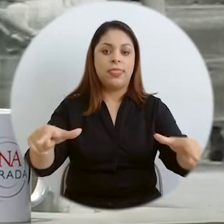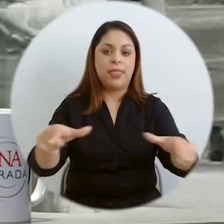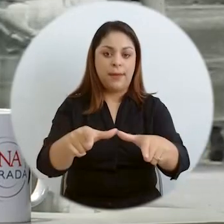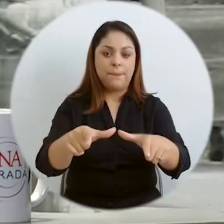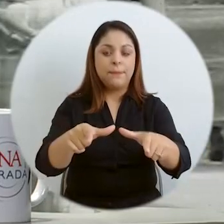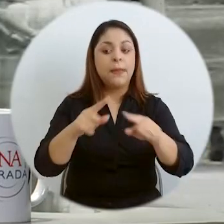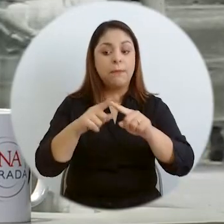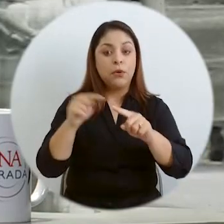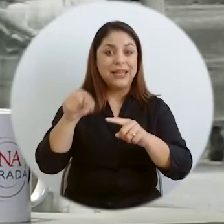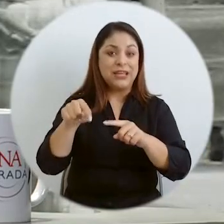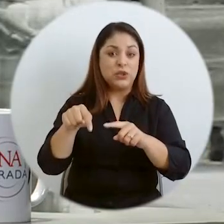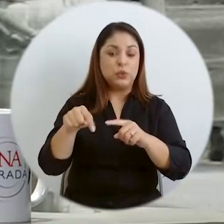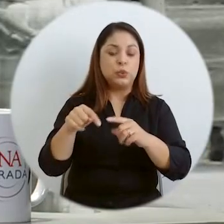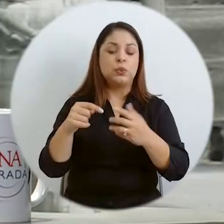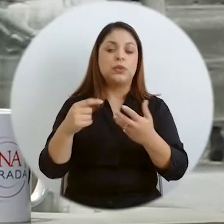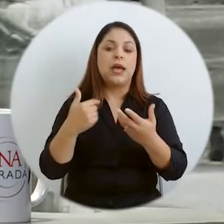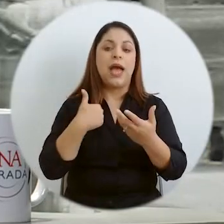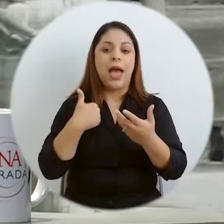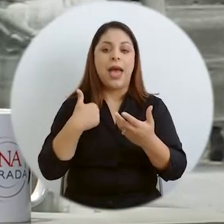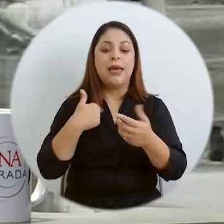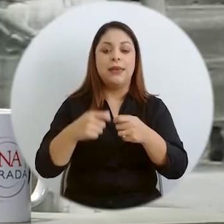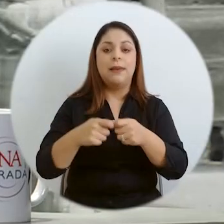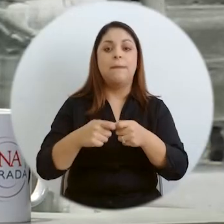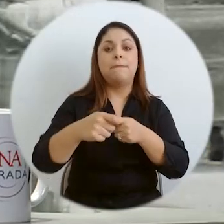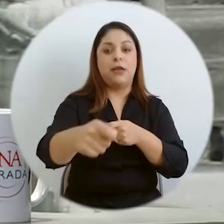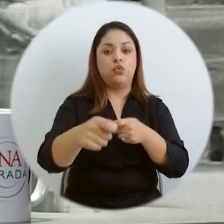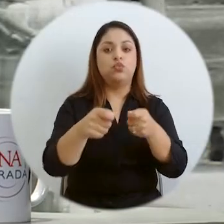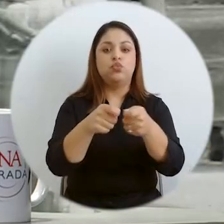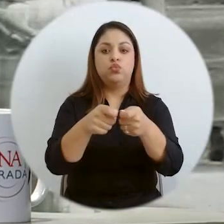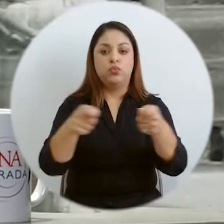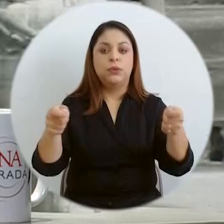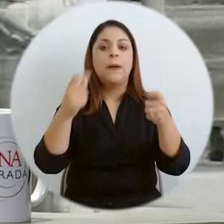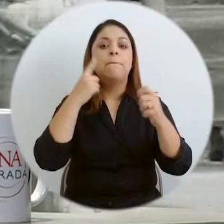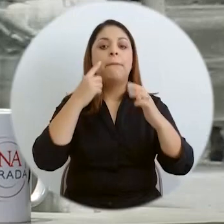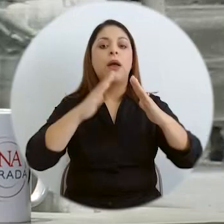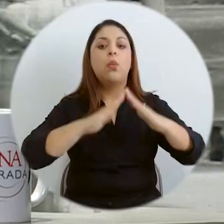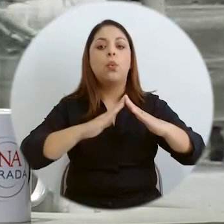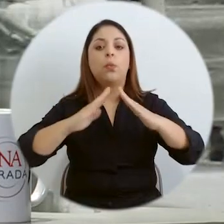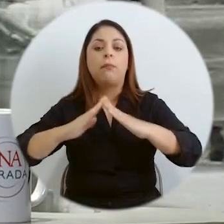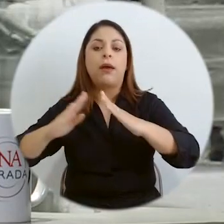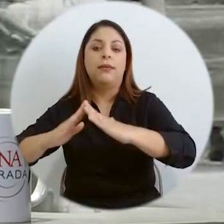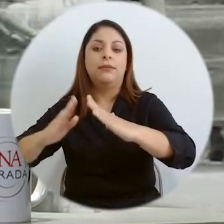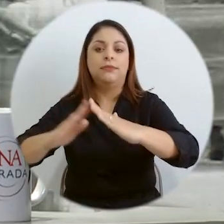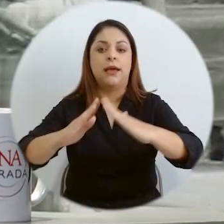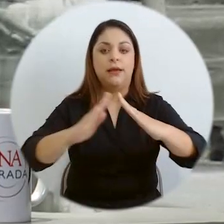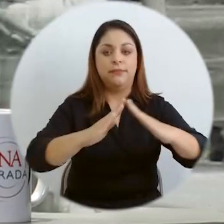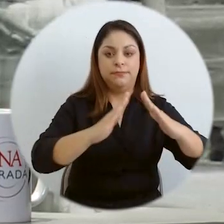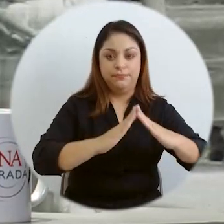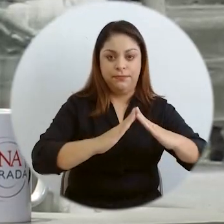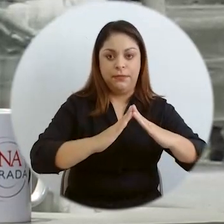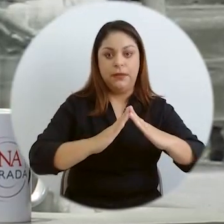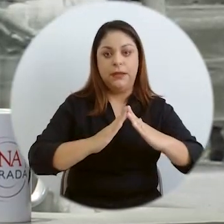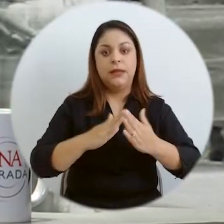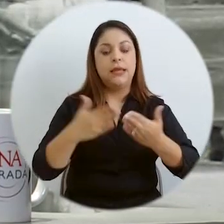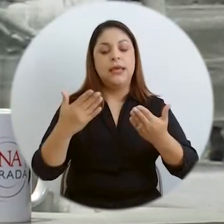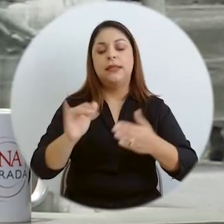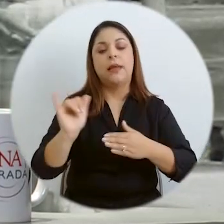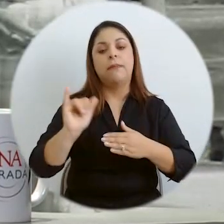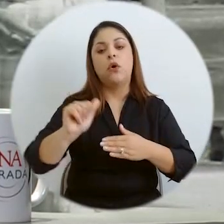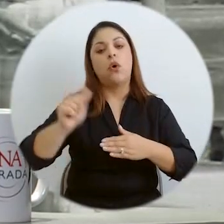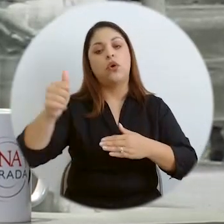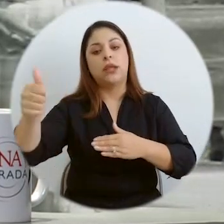de todos esos metros cuadrados también contamos los metros cuadrados de urbanización, no solo los ya construidos, sino metros cuadrados que se preparan para otras